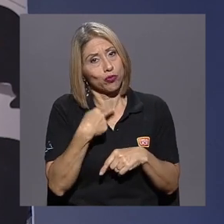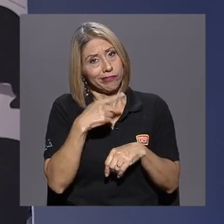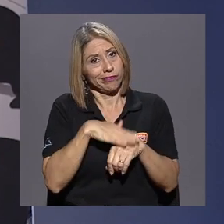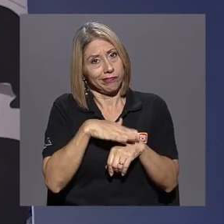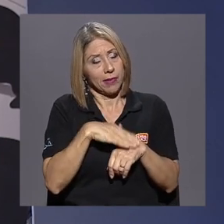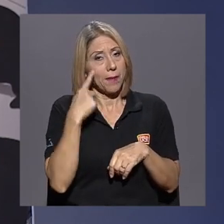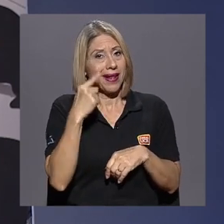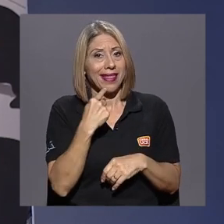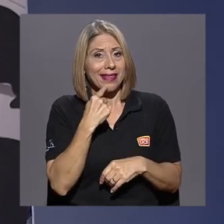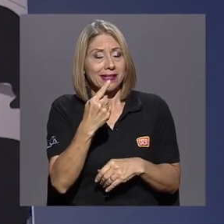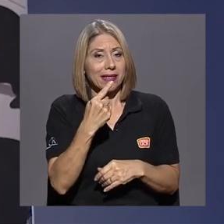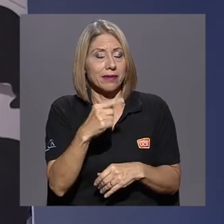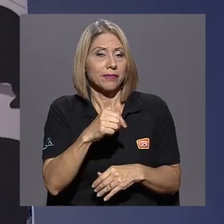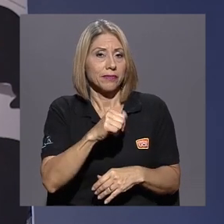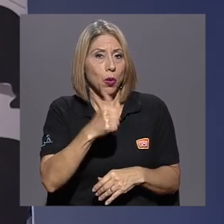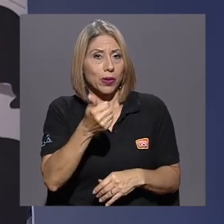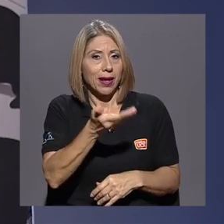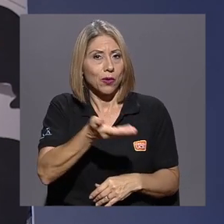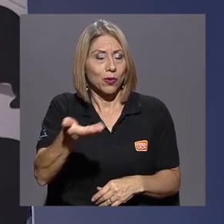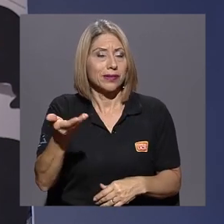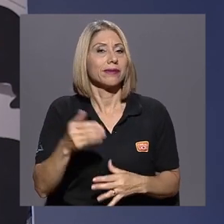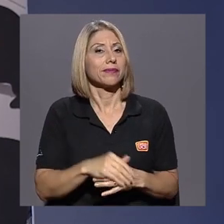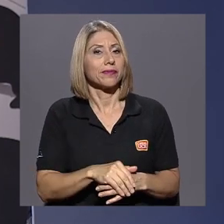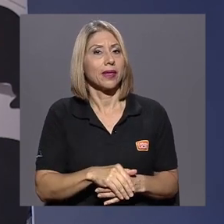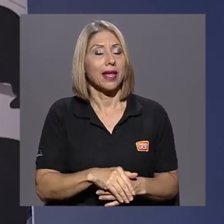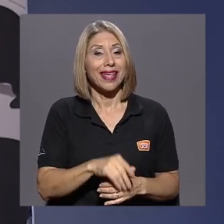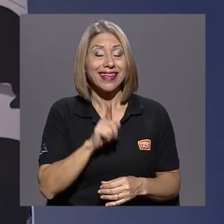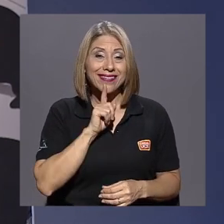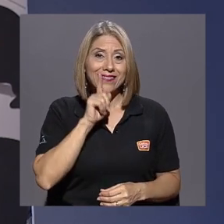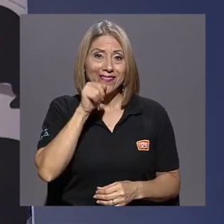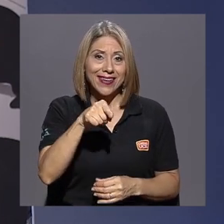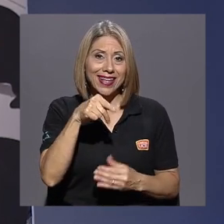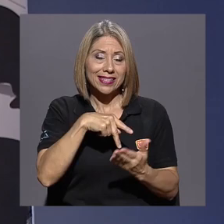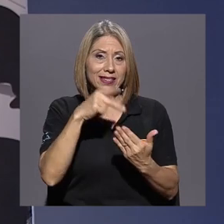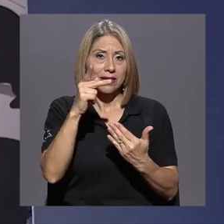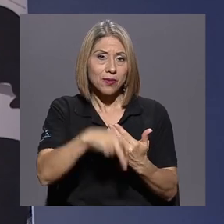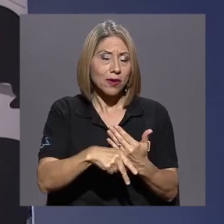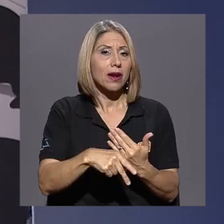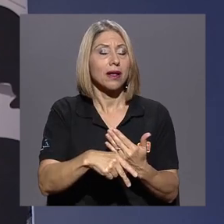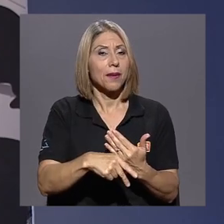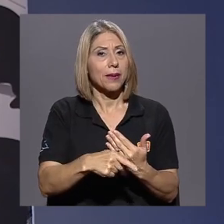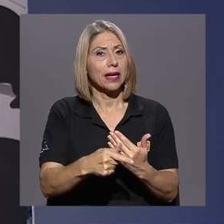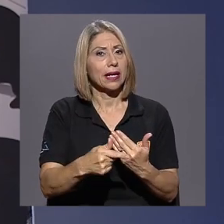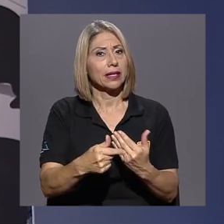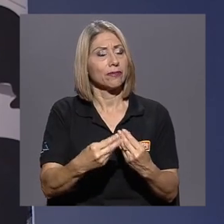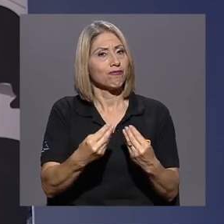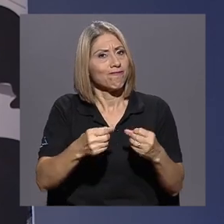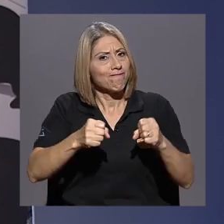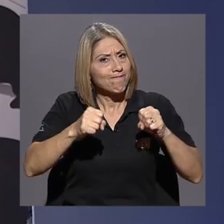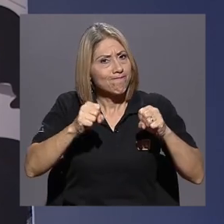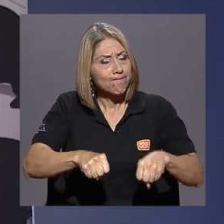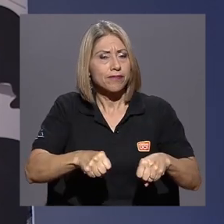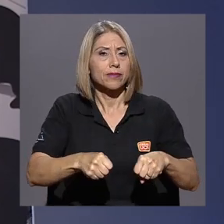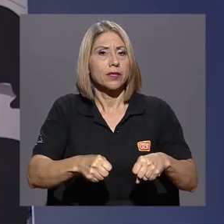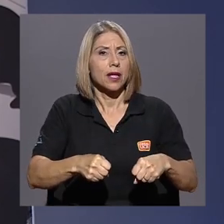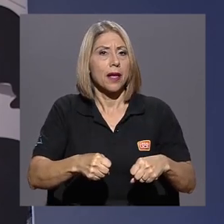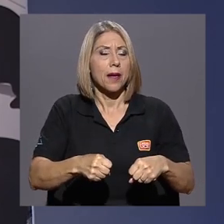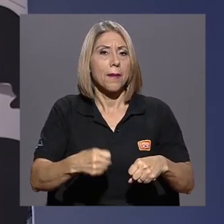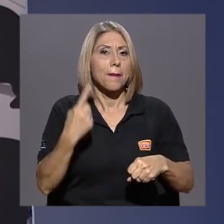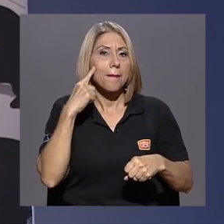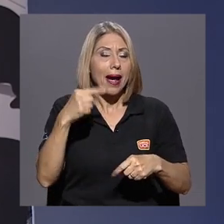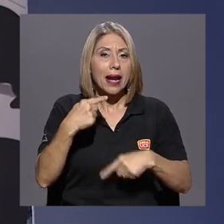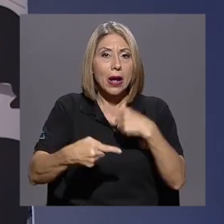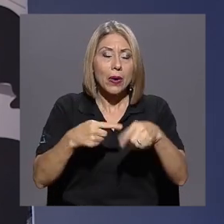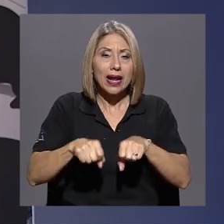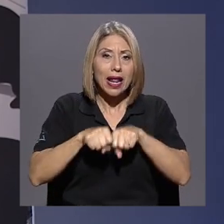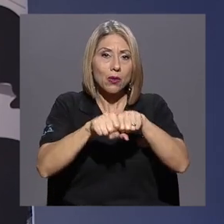otra cosa, que hace que el programa verdaderamente rebose en la capacidad que tiene para